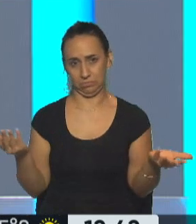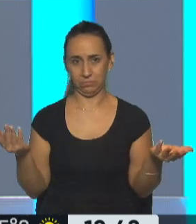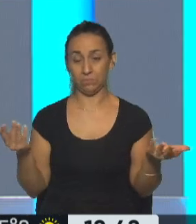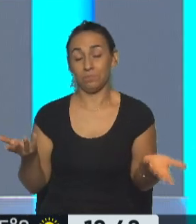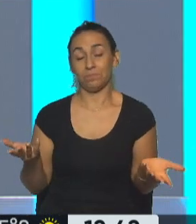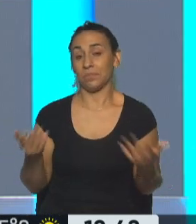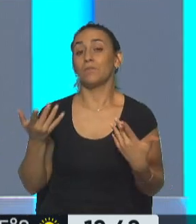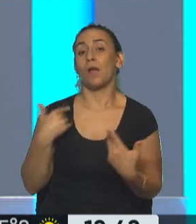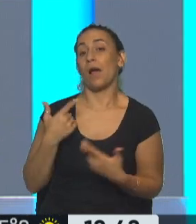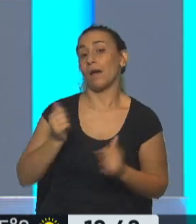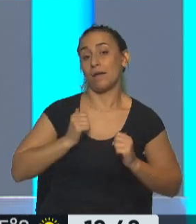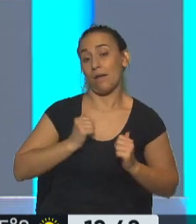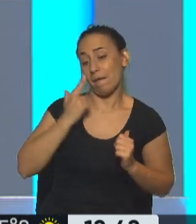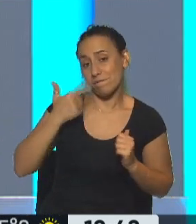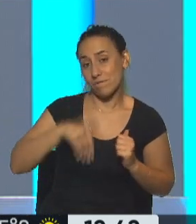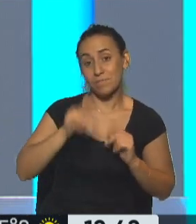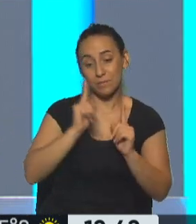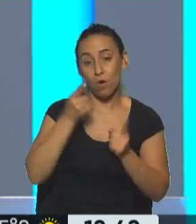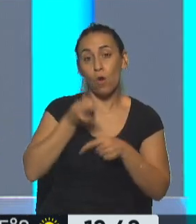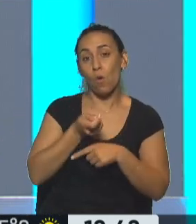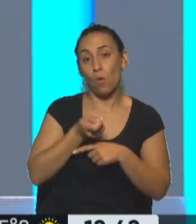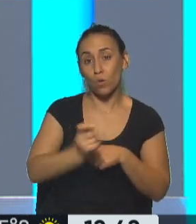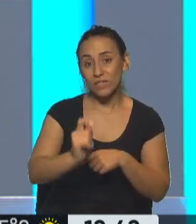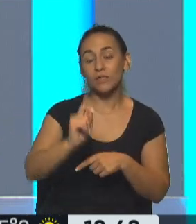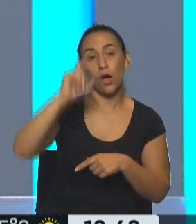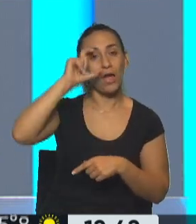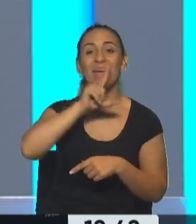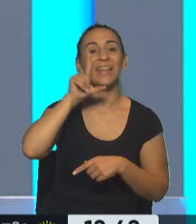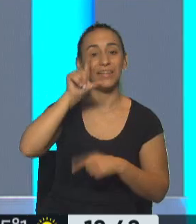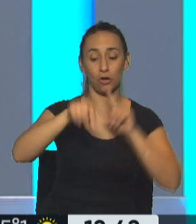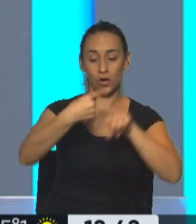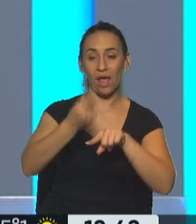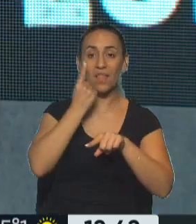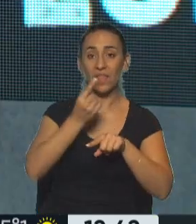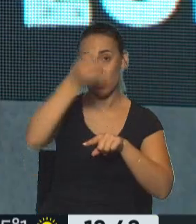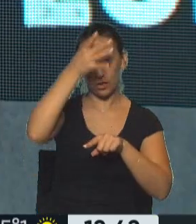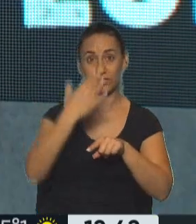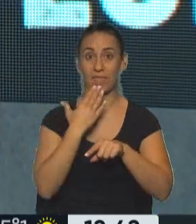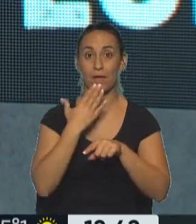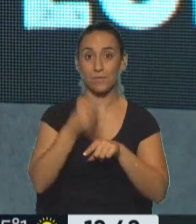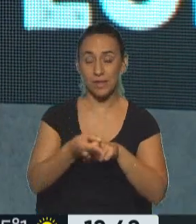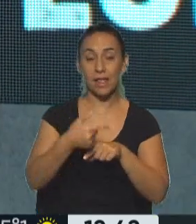qué más qué otra información tenemos en este juicio ético que van a van a llevar a cabo el doce de abril Muchísimas gracias le dijo a vos